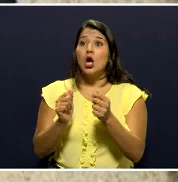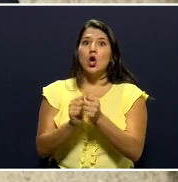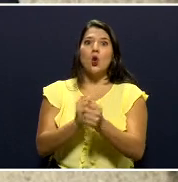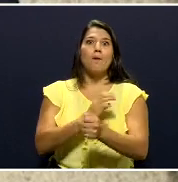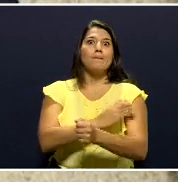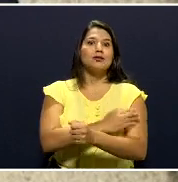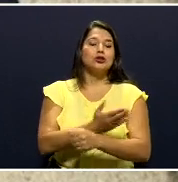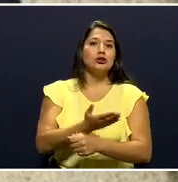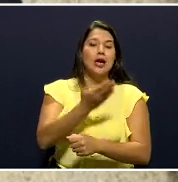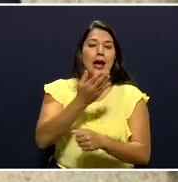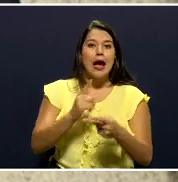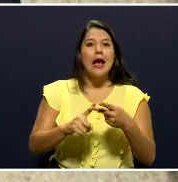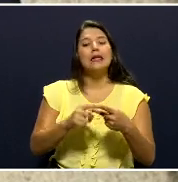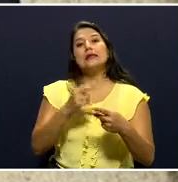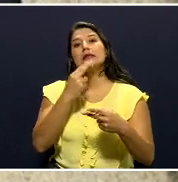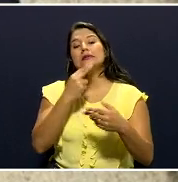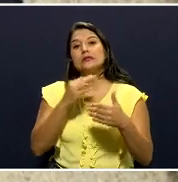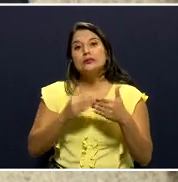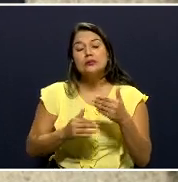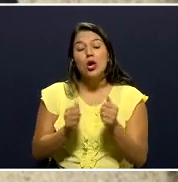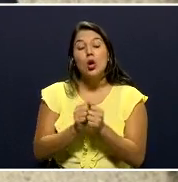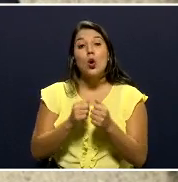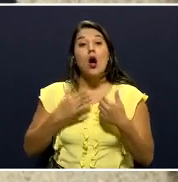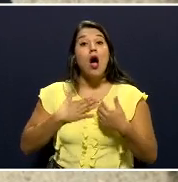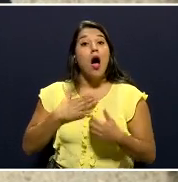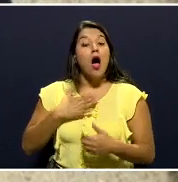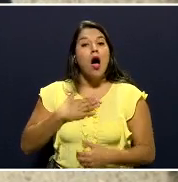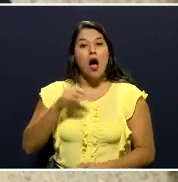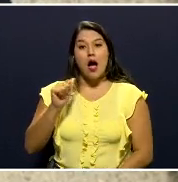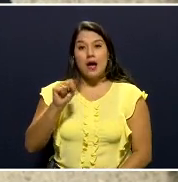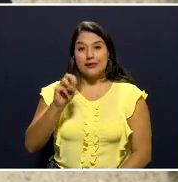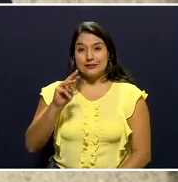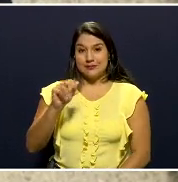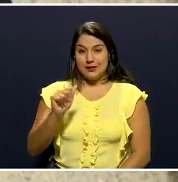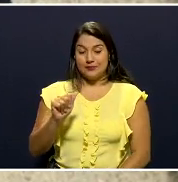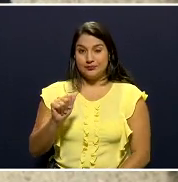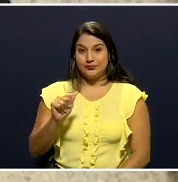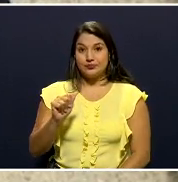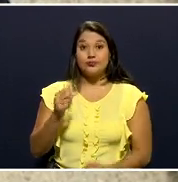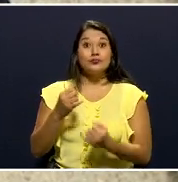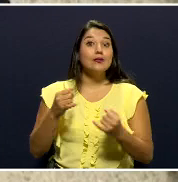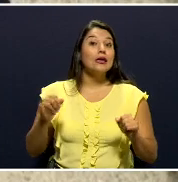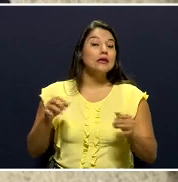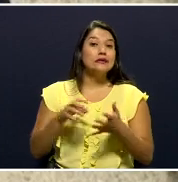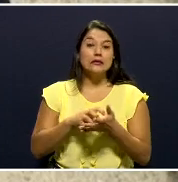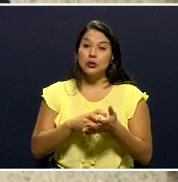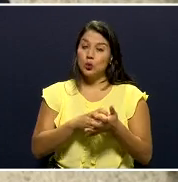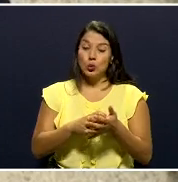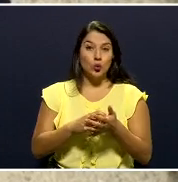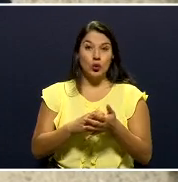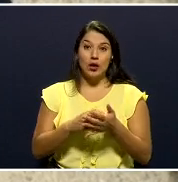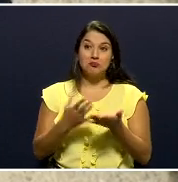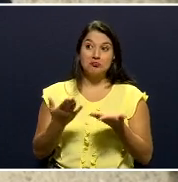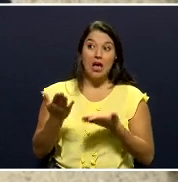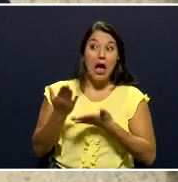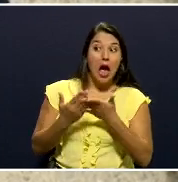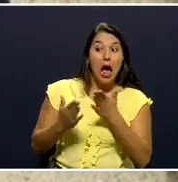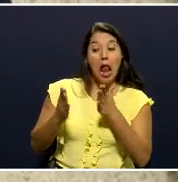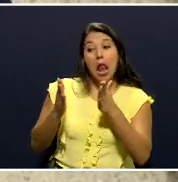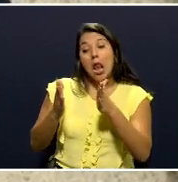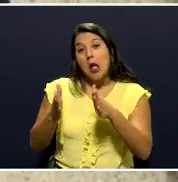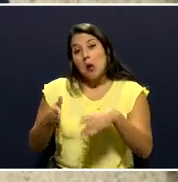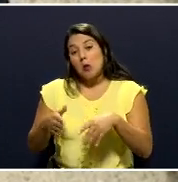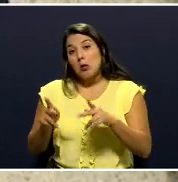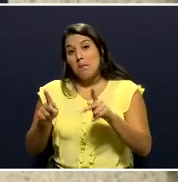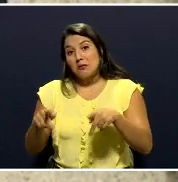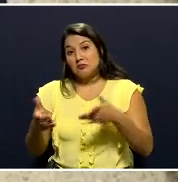hipertensos, diabéticos, con asma, ese tipo de situaciones. Indudablemente habrá uno que otro caso, inclusive